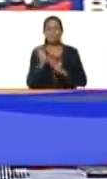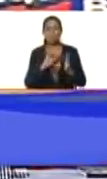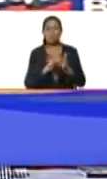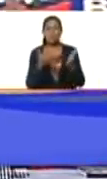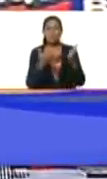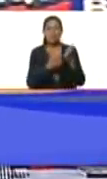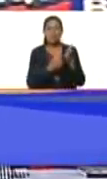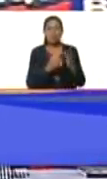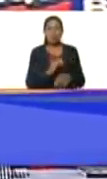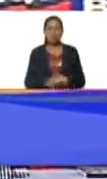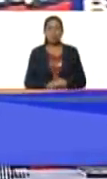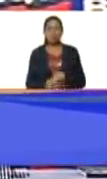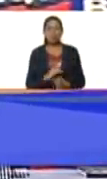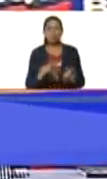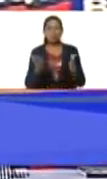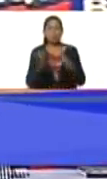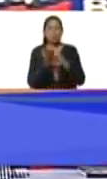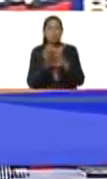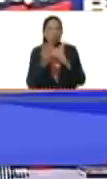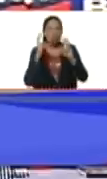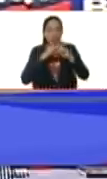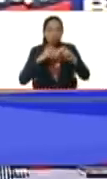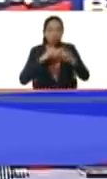vacuna, ya la están estudiando.